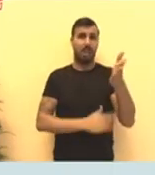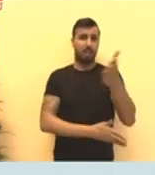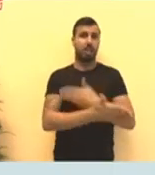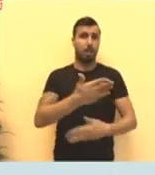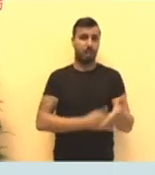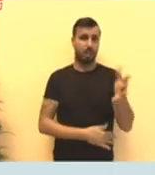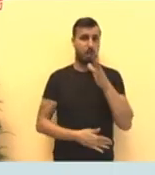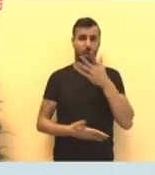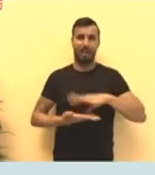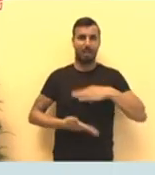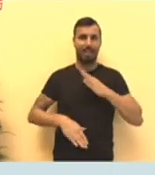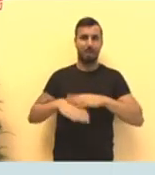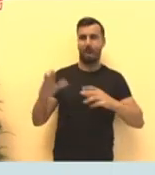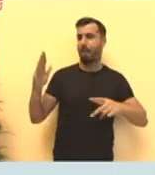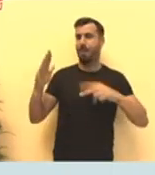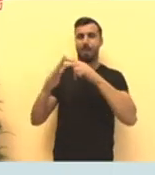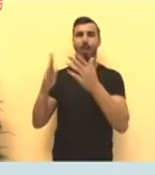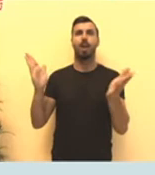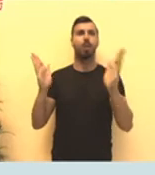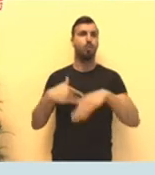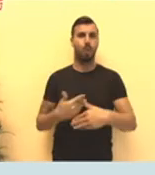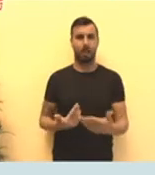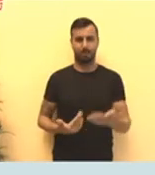sí? Esa manilla, ¿cómo te llamas?